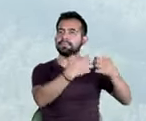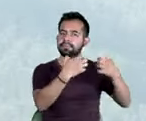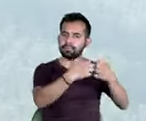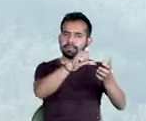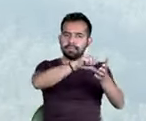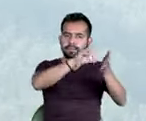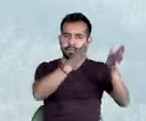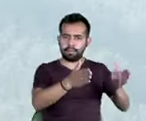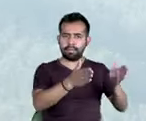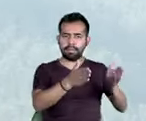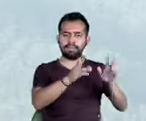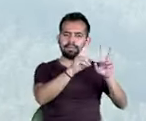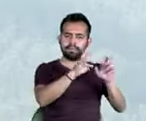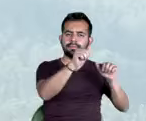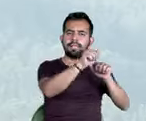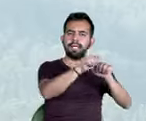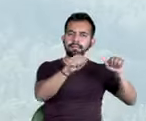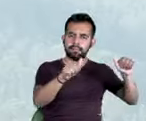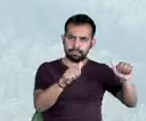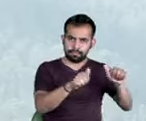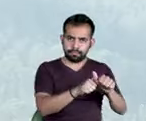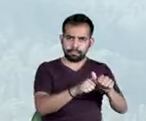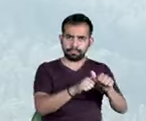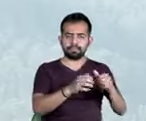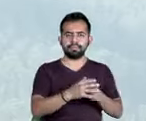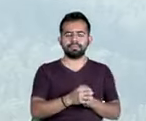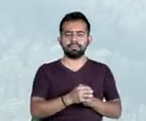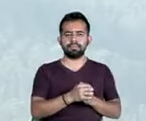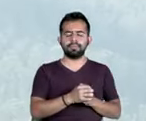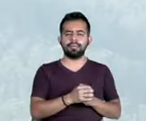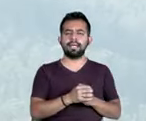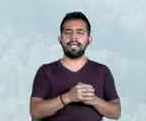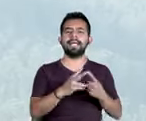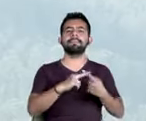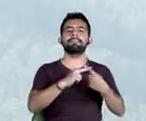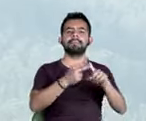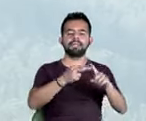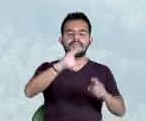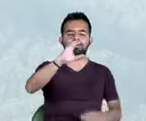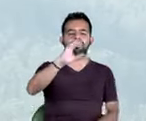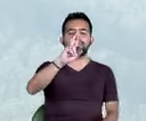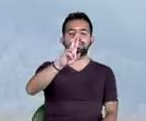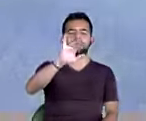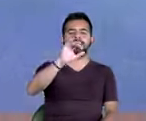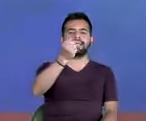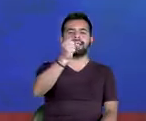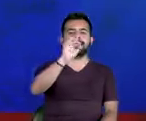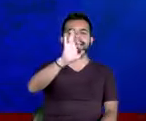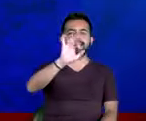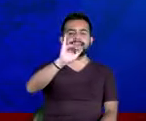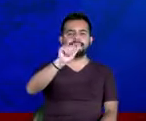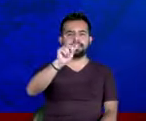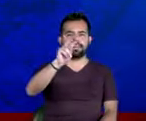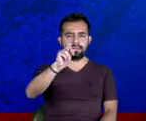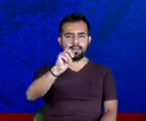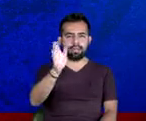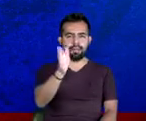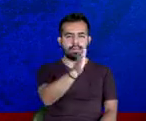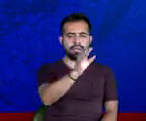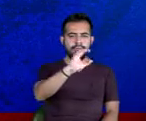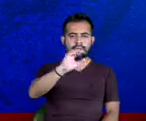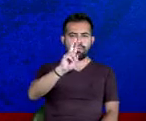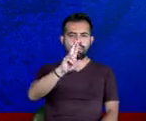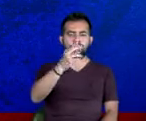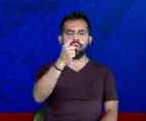en términos administrativos, el gabinete de la alcaldía, y empiezo con Cristian Cruz, que estará en la administración general. Cristian Cruz